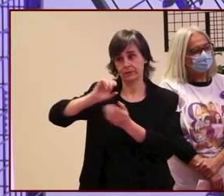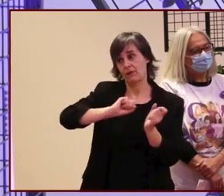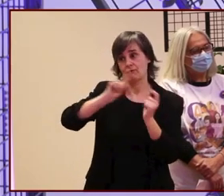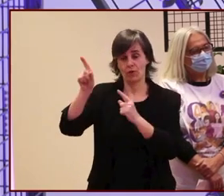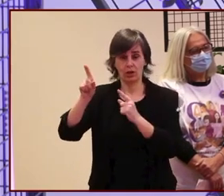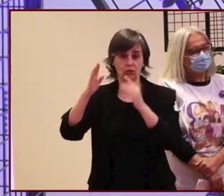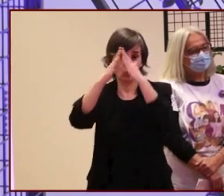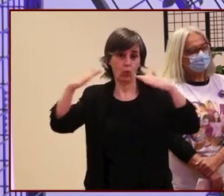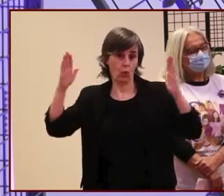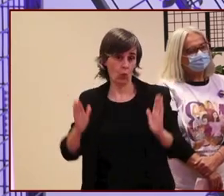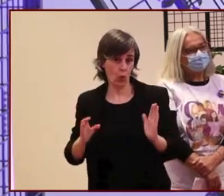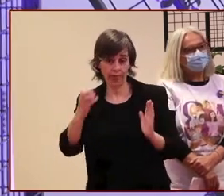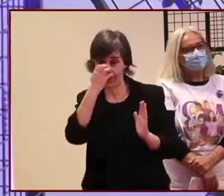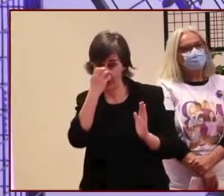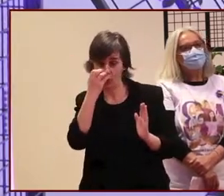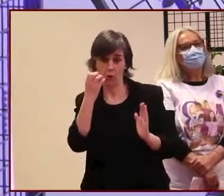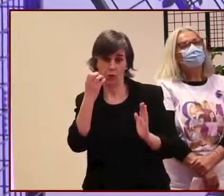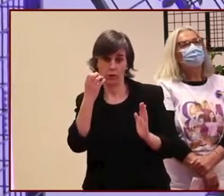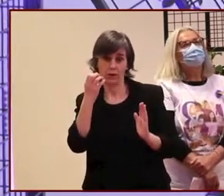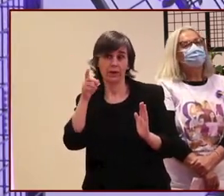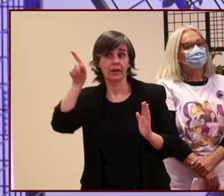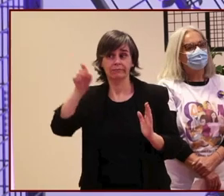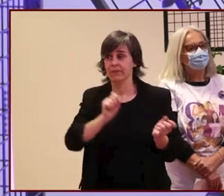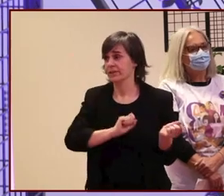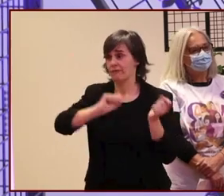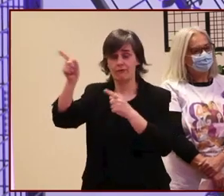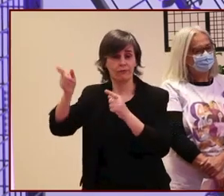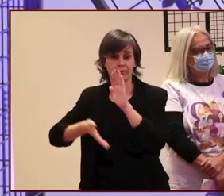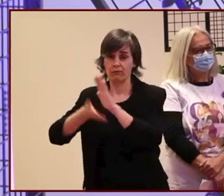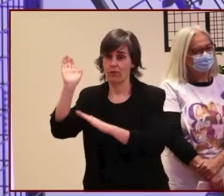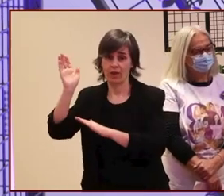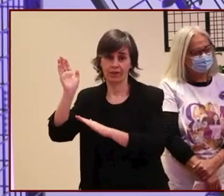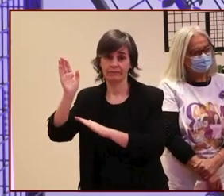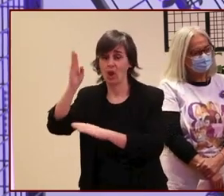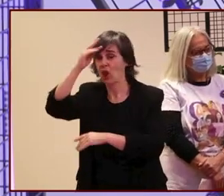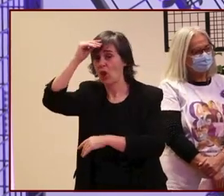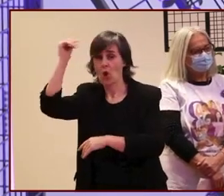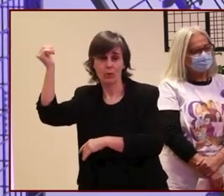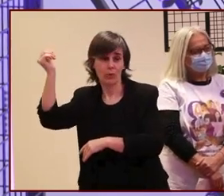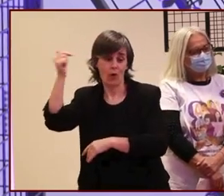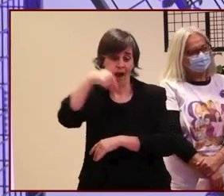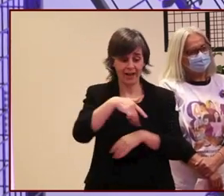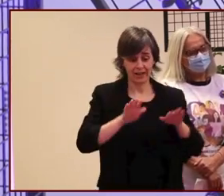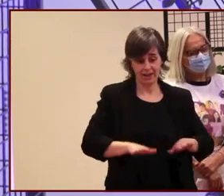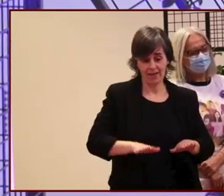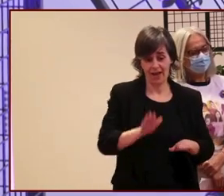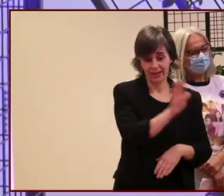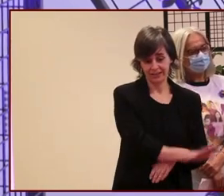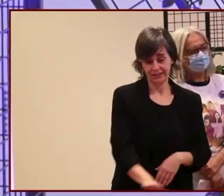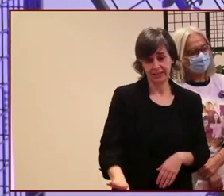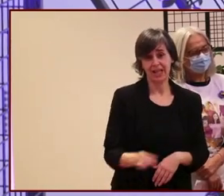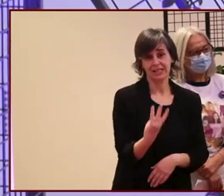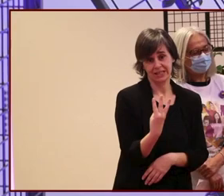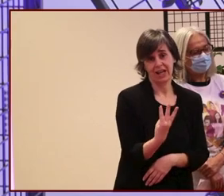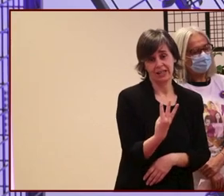al olvidarse de que aquí quedaban tres nenas se más una mujer entonces esa niña abuela